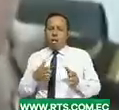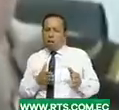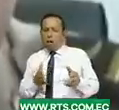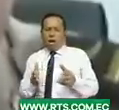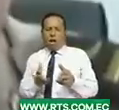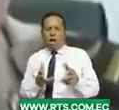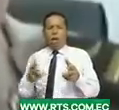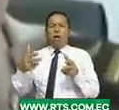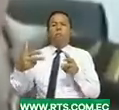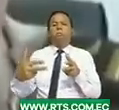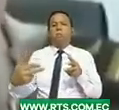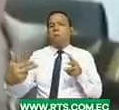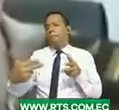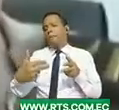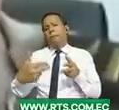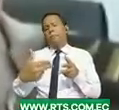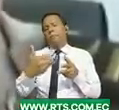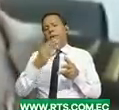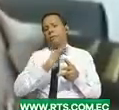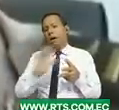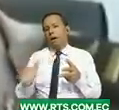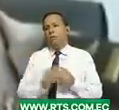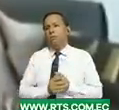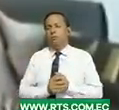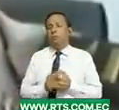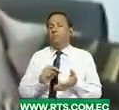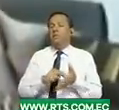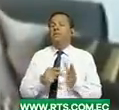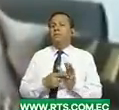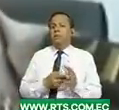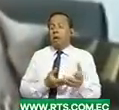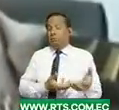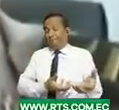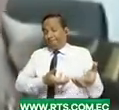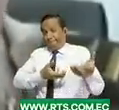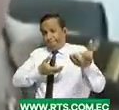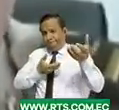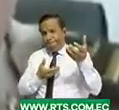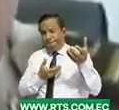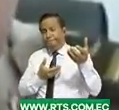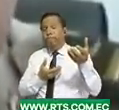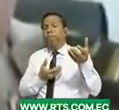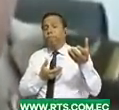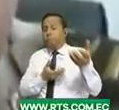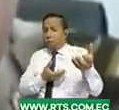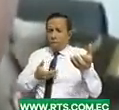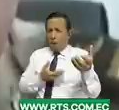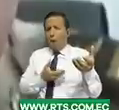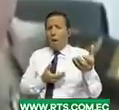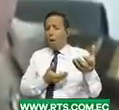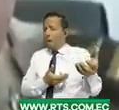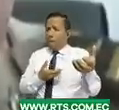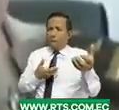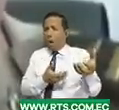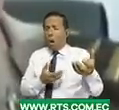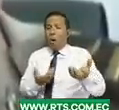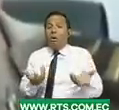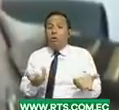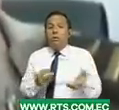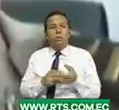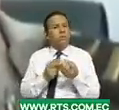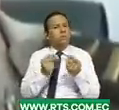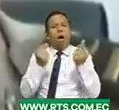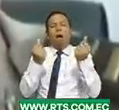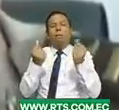de 223, es decir, es un fusil, lo cual ocasiona lastimosamente la pérdida inmediatamente de la muerte de